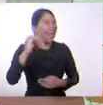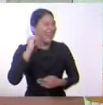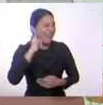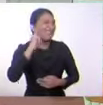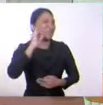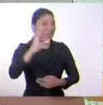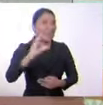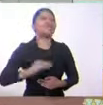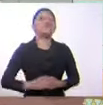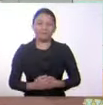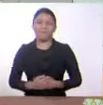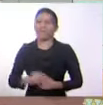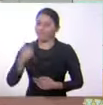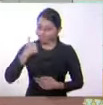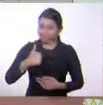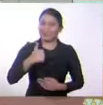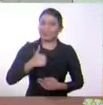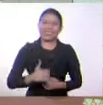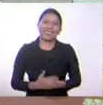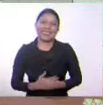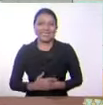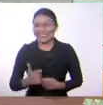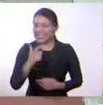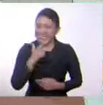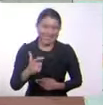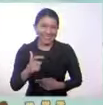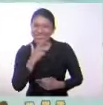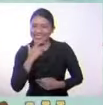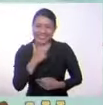¡Eso! ¡Va muy bien!